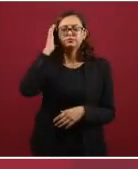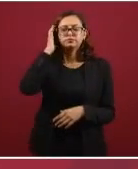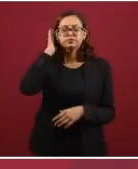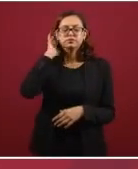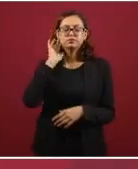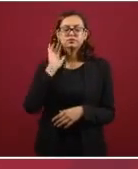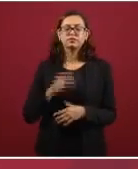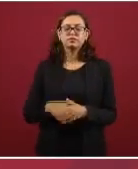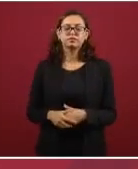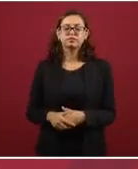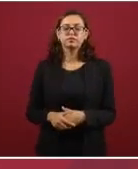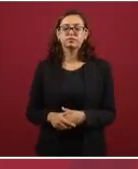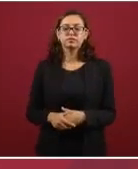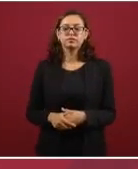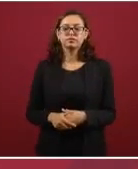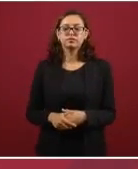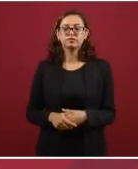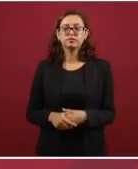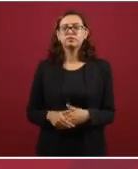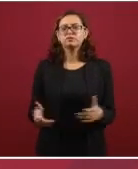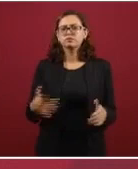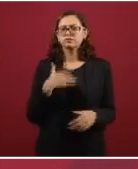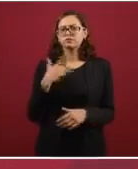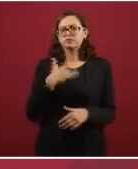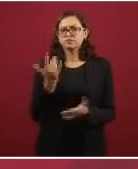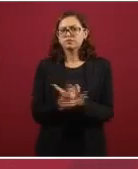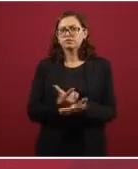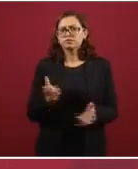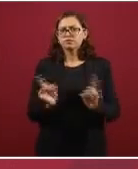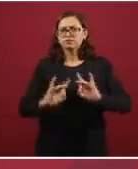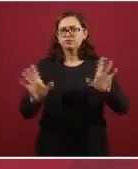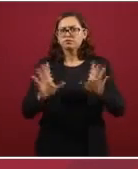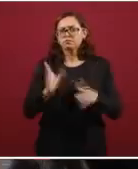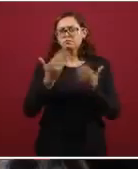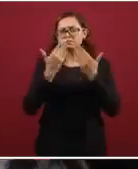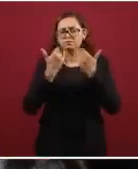no lo considero un asunto grave.